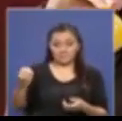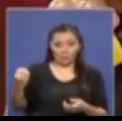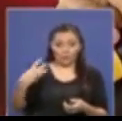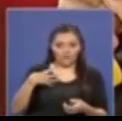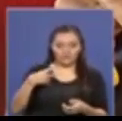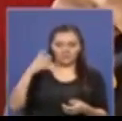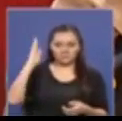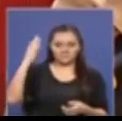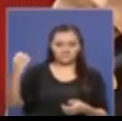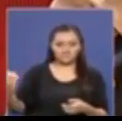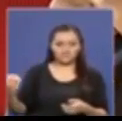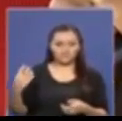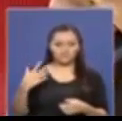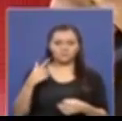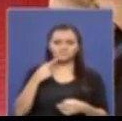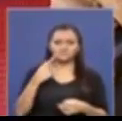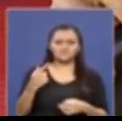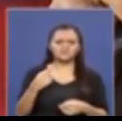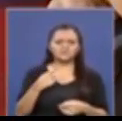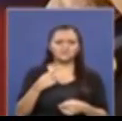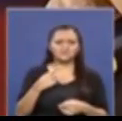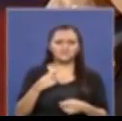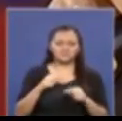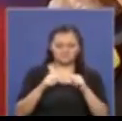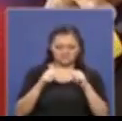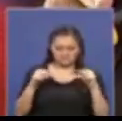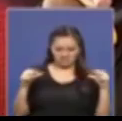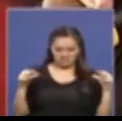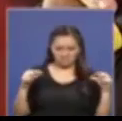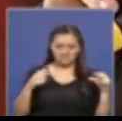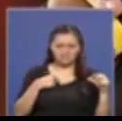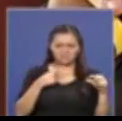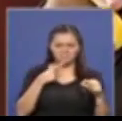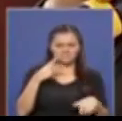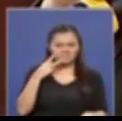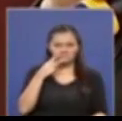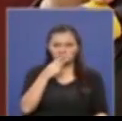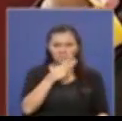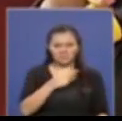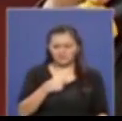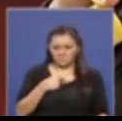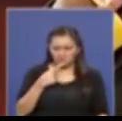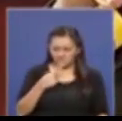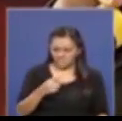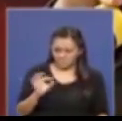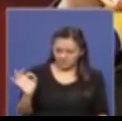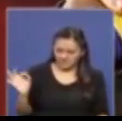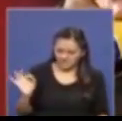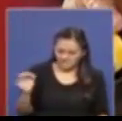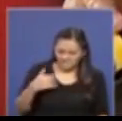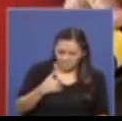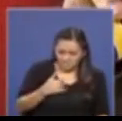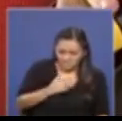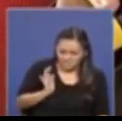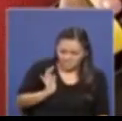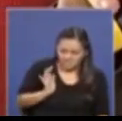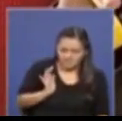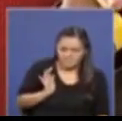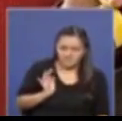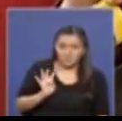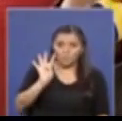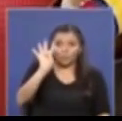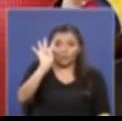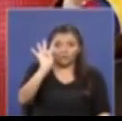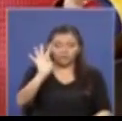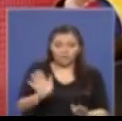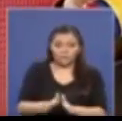no, es que escribieron los periódicos chilenos que tú declaraste esto en Cochabamba y saben que era mentira. O sea, todo ese escándalo en base a una mentira. Cuatro periódicos